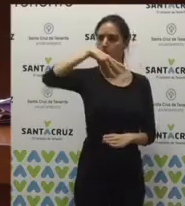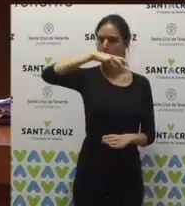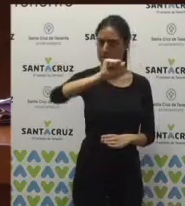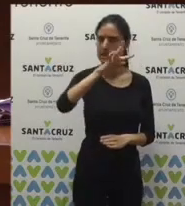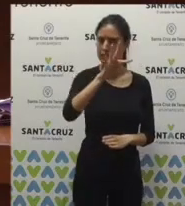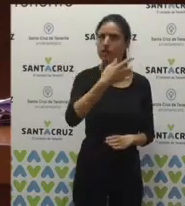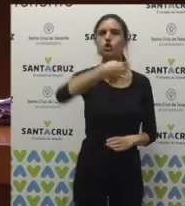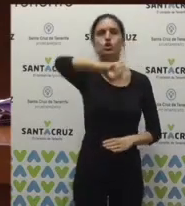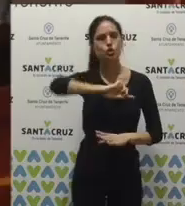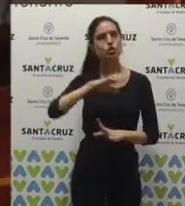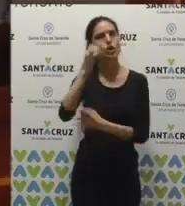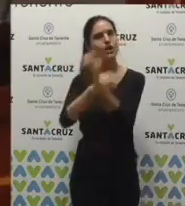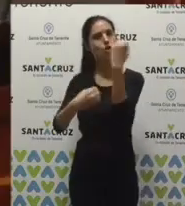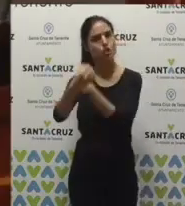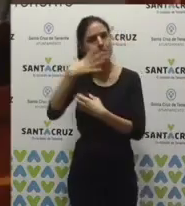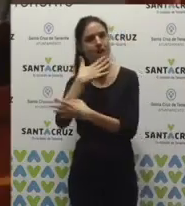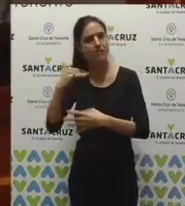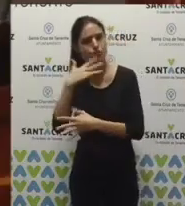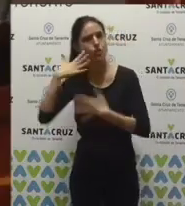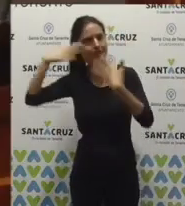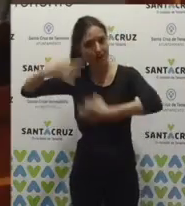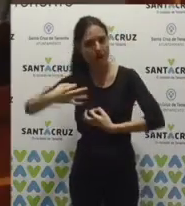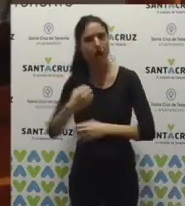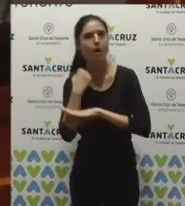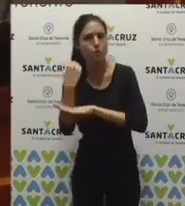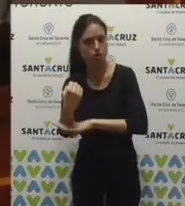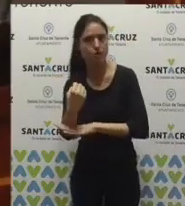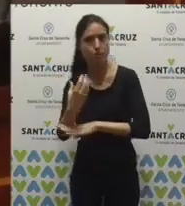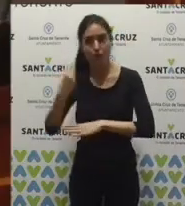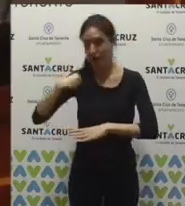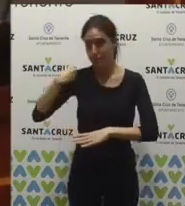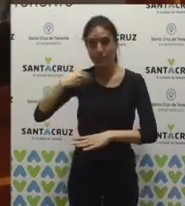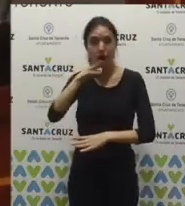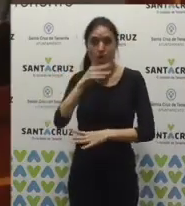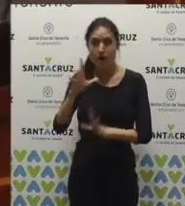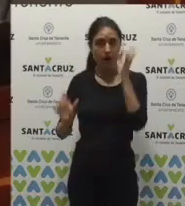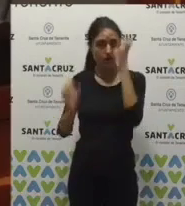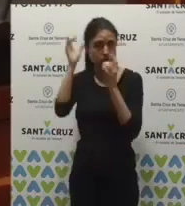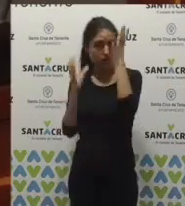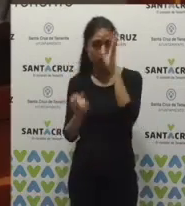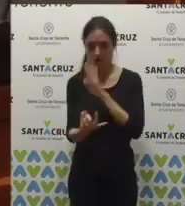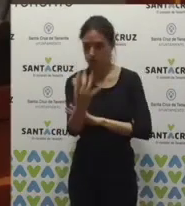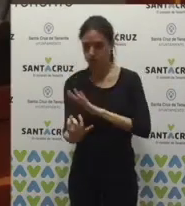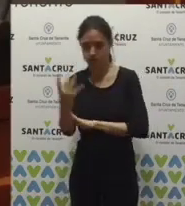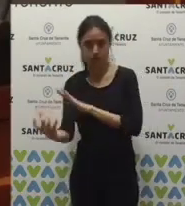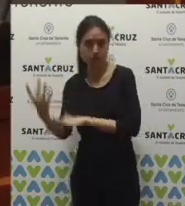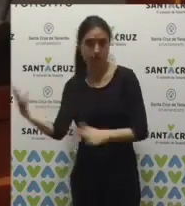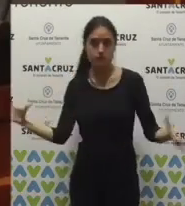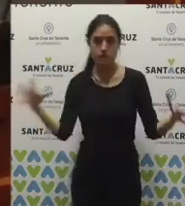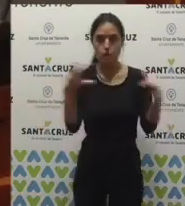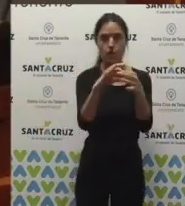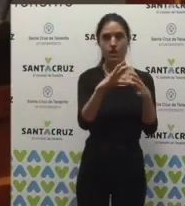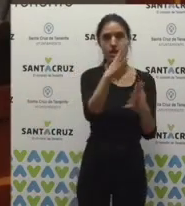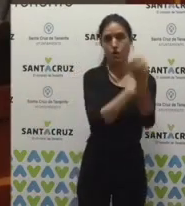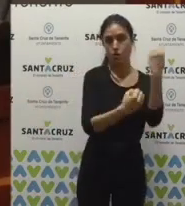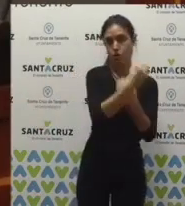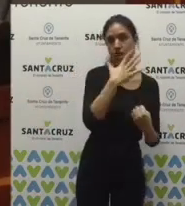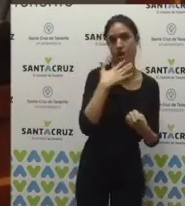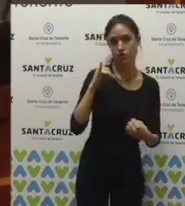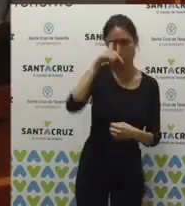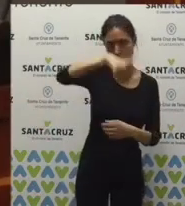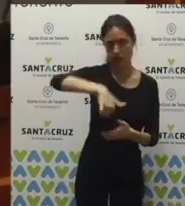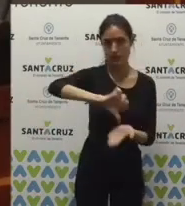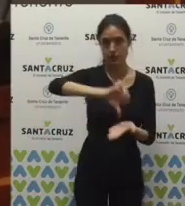azul pero la real la que está generando ahora mismo actividad vinculada con la economía azul en la ciudad y si no aceptan esta